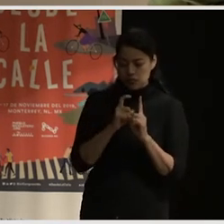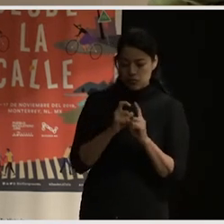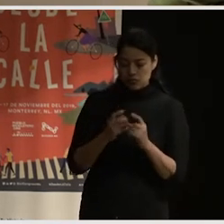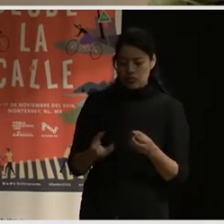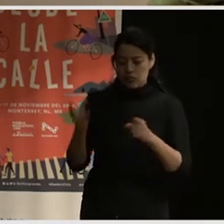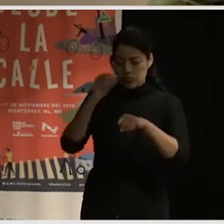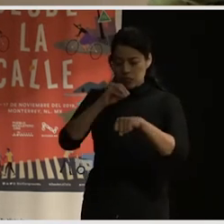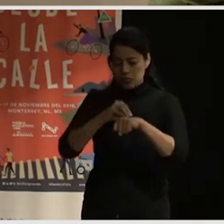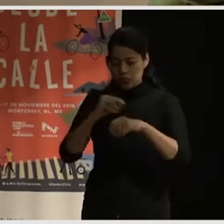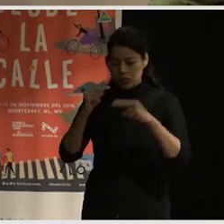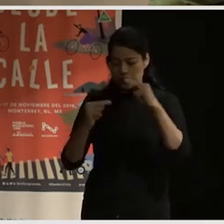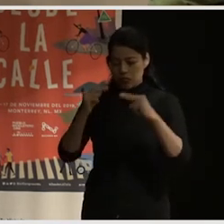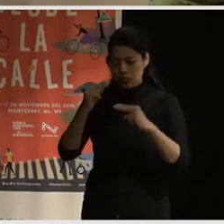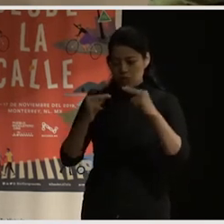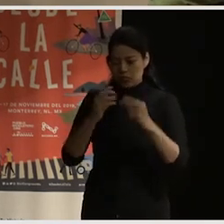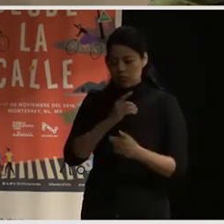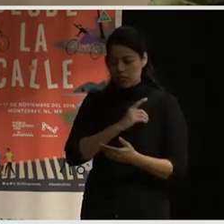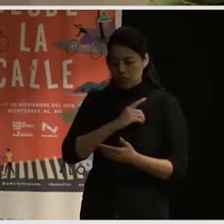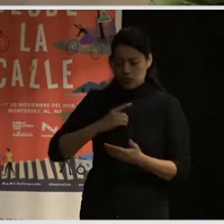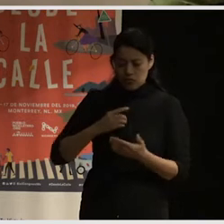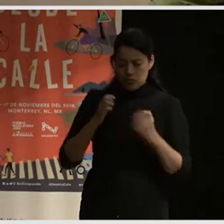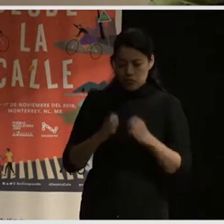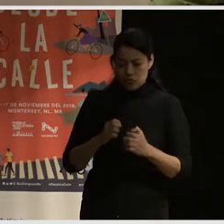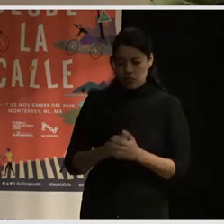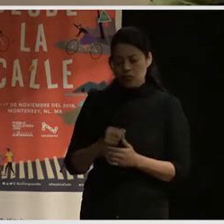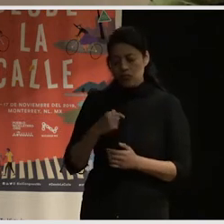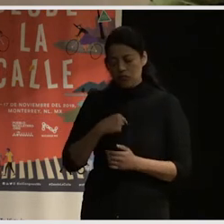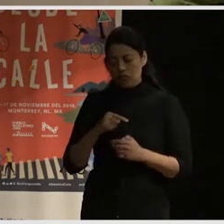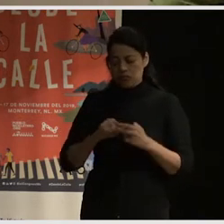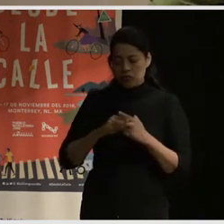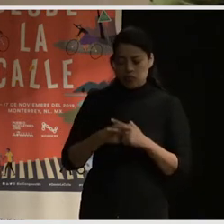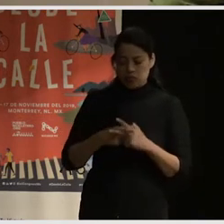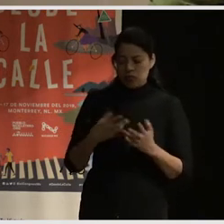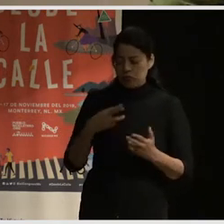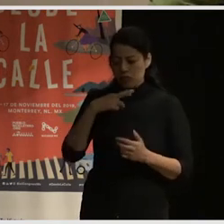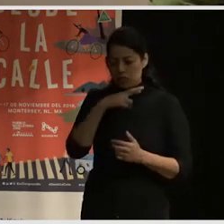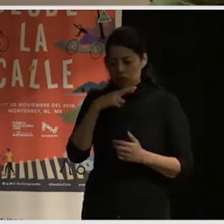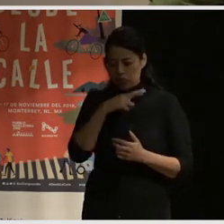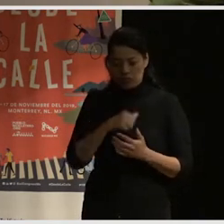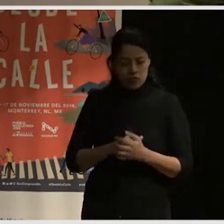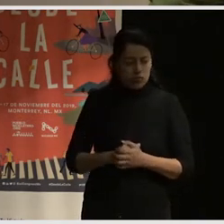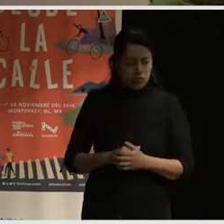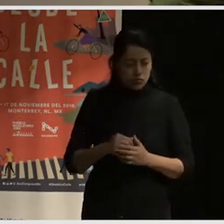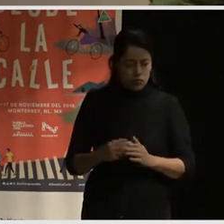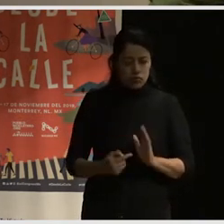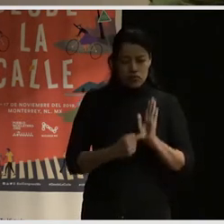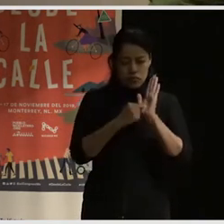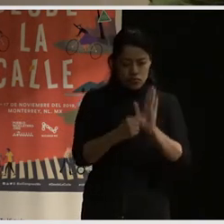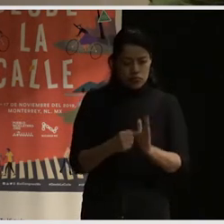al nivel que debería estar entonces voy a empezar hacia algo rapidísimo puedo poner la presentación